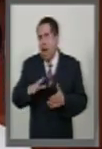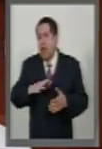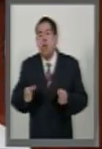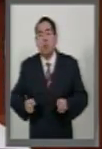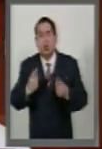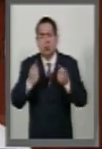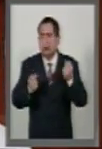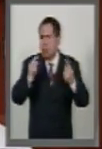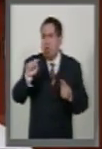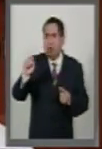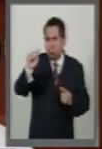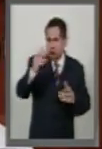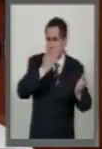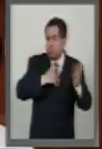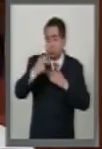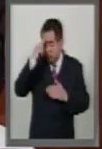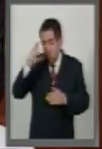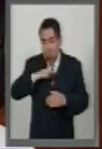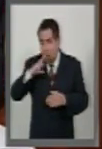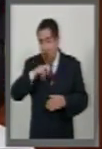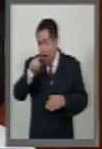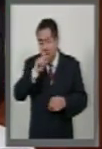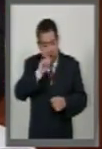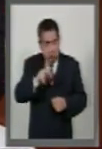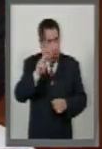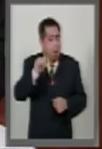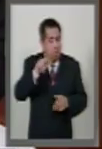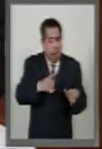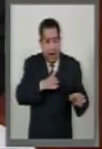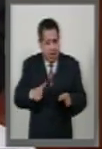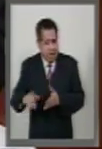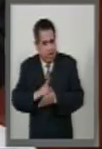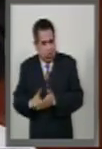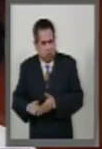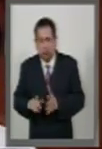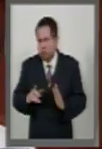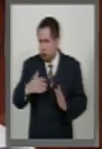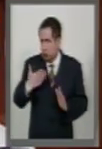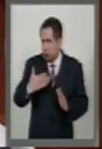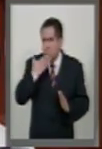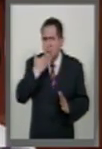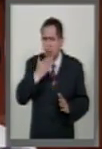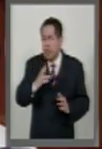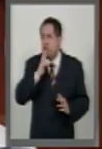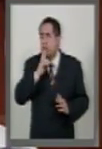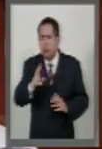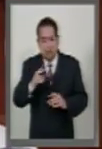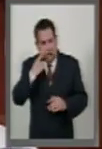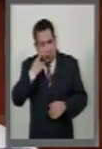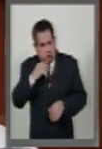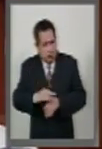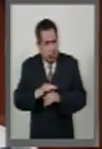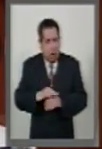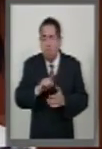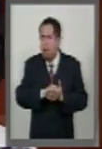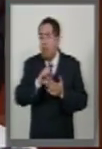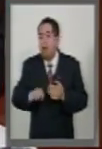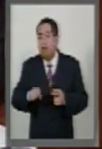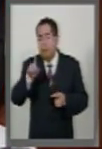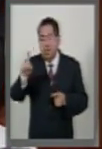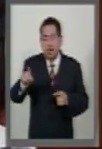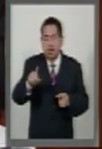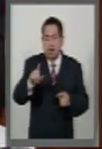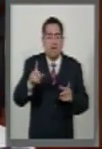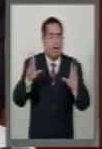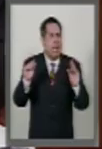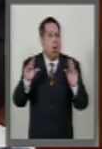varios casos de éxito en México, donde este sistema ha generado resultados tangibles, como es el caso de la